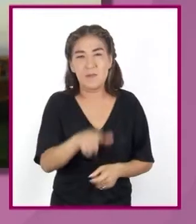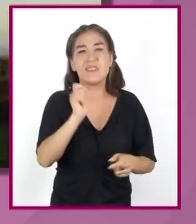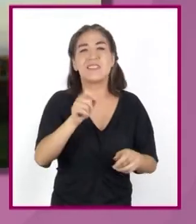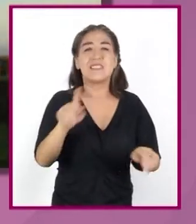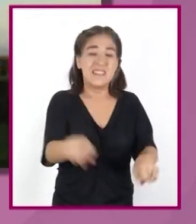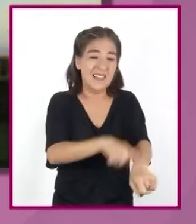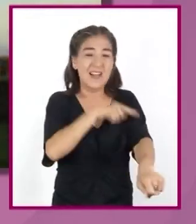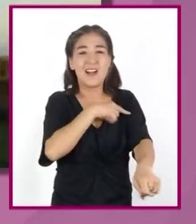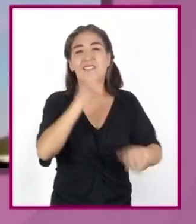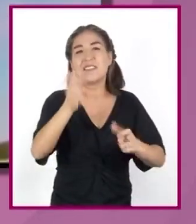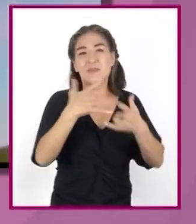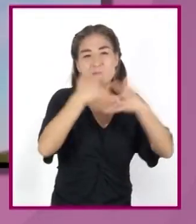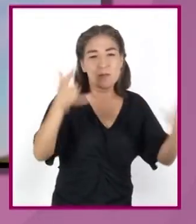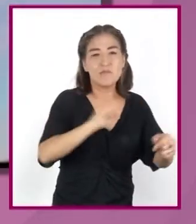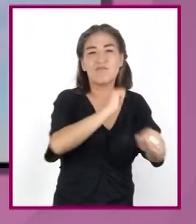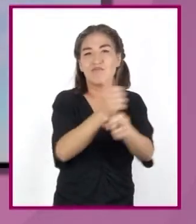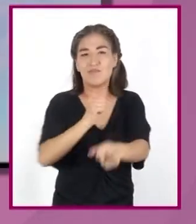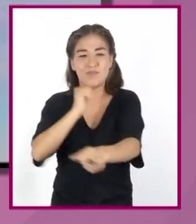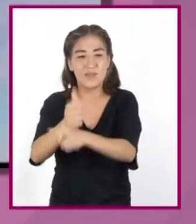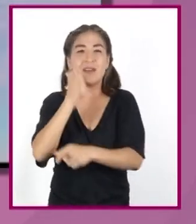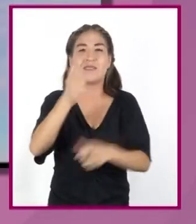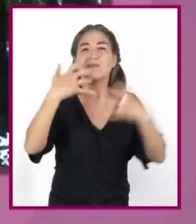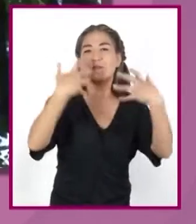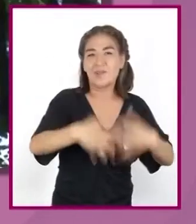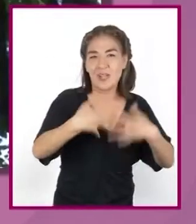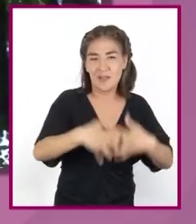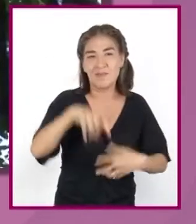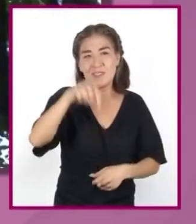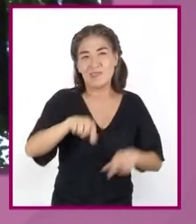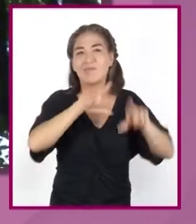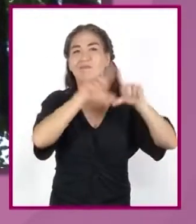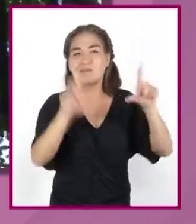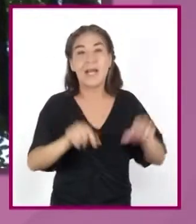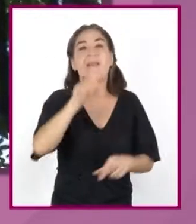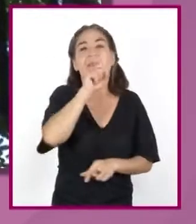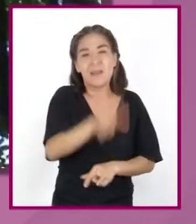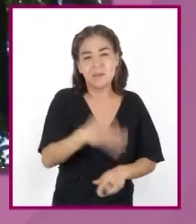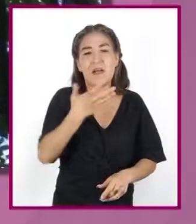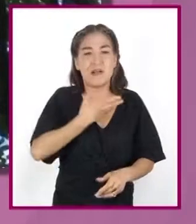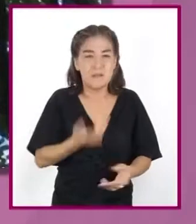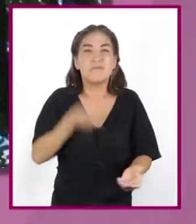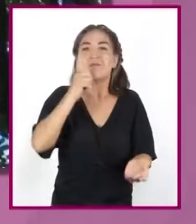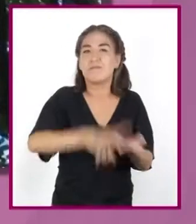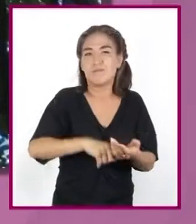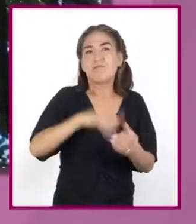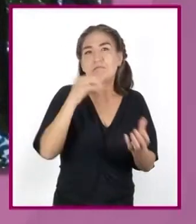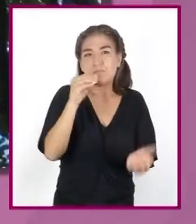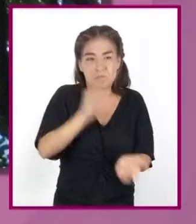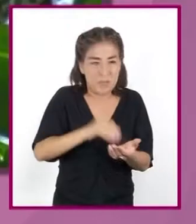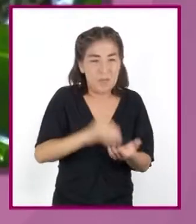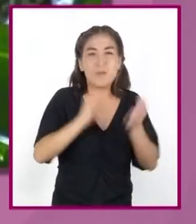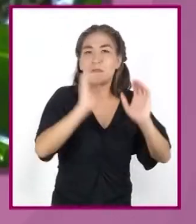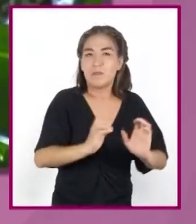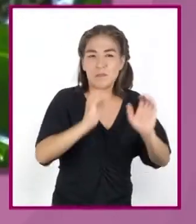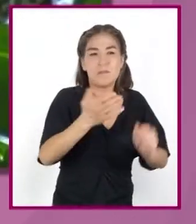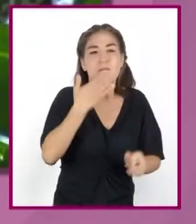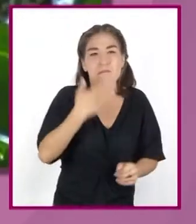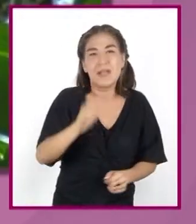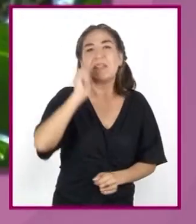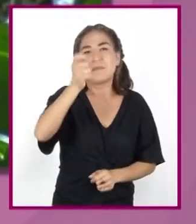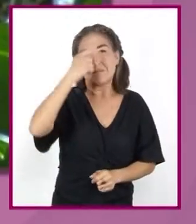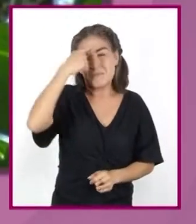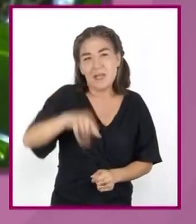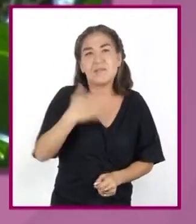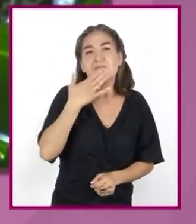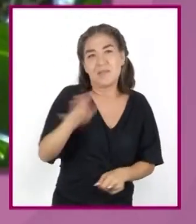larga historia de asentamientos humanos e industriales en nuestro país, aún se conservan superficies importantes en buen estado que proporcionan